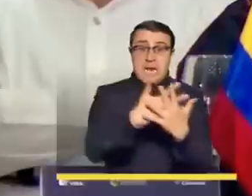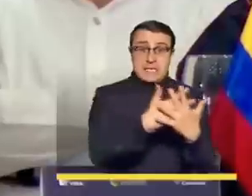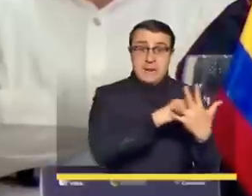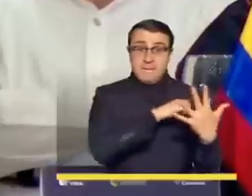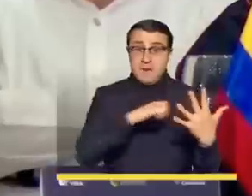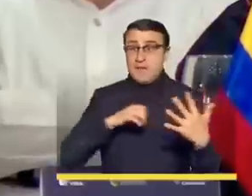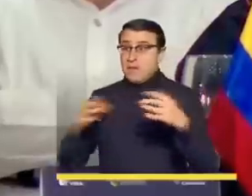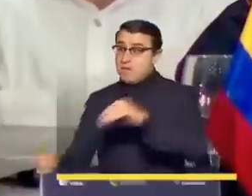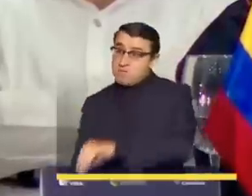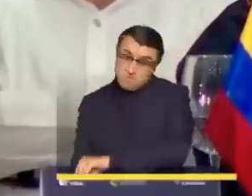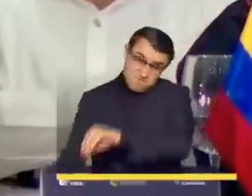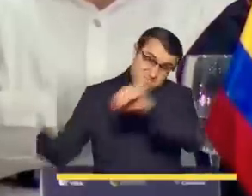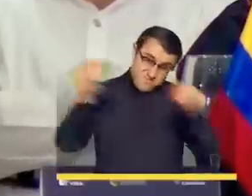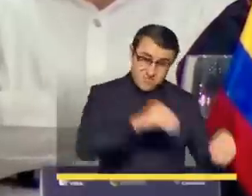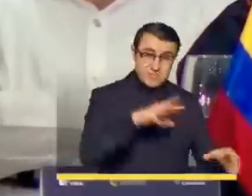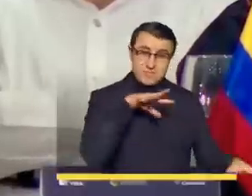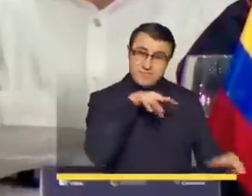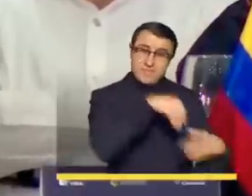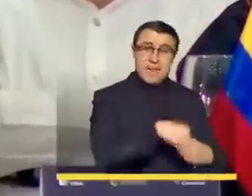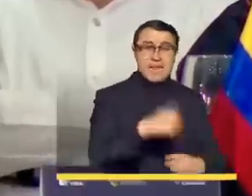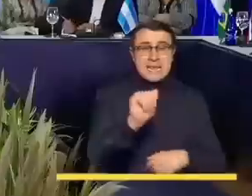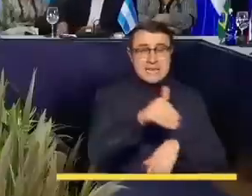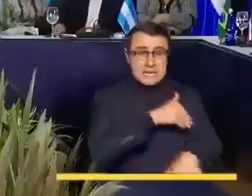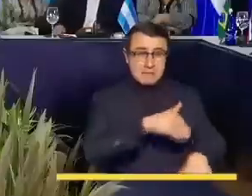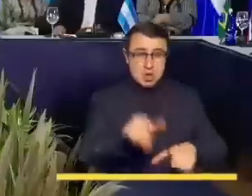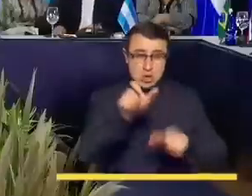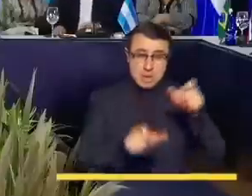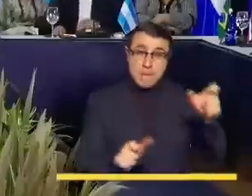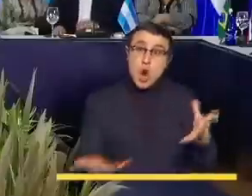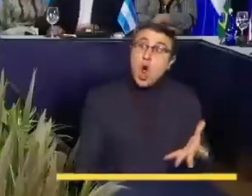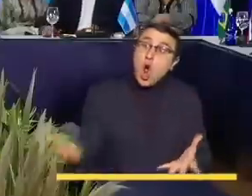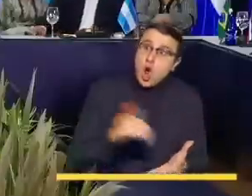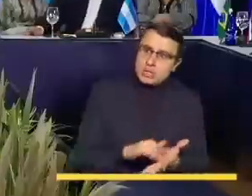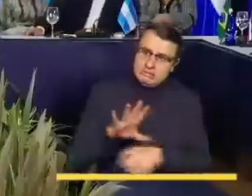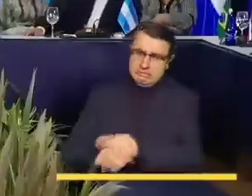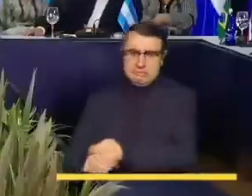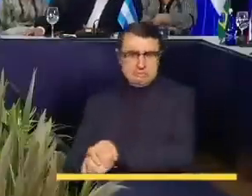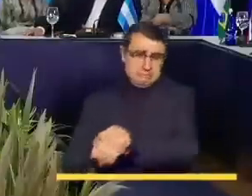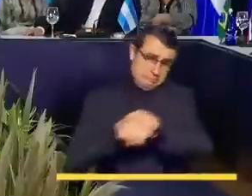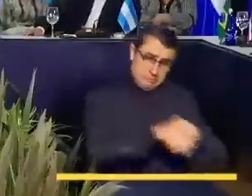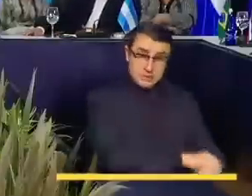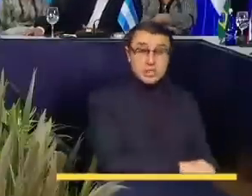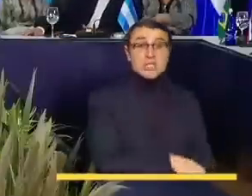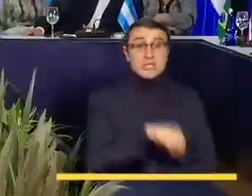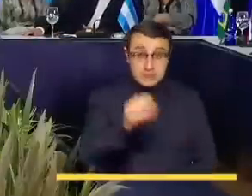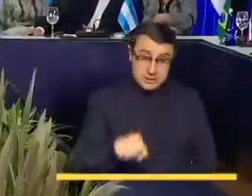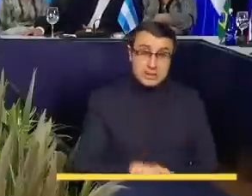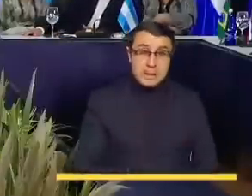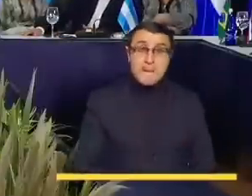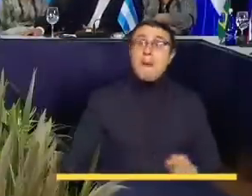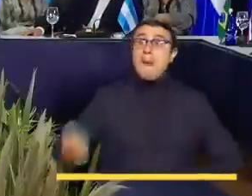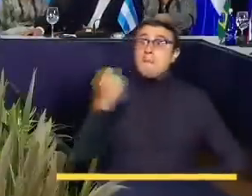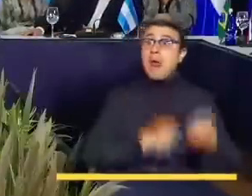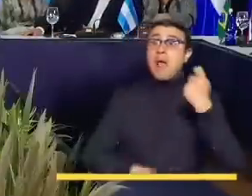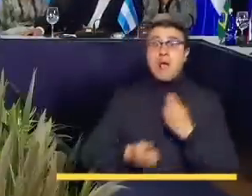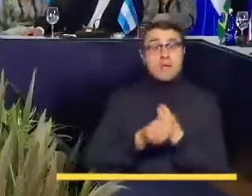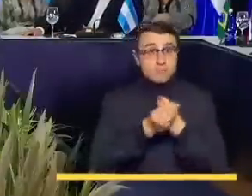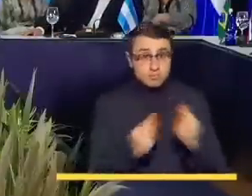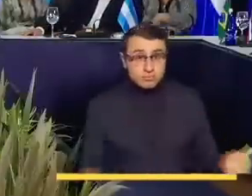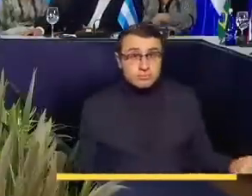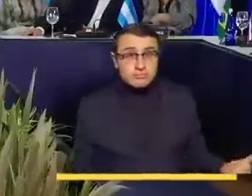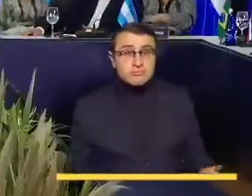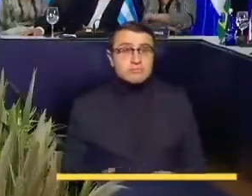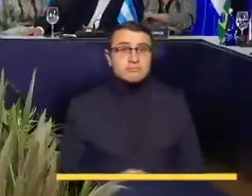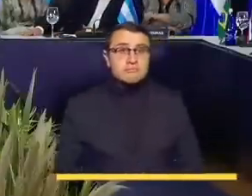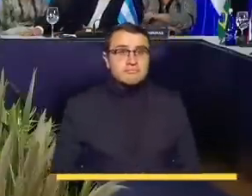privadas, metiendo otros 10 millones de norteamericanos a la cárcel. ¿Así se va a acabar? Pues esta